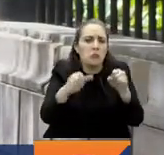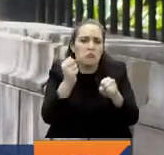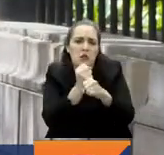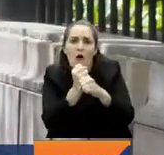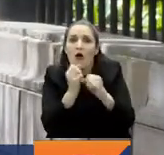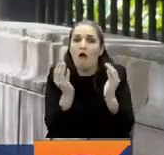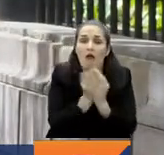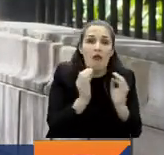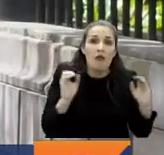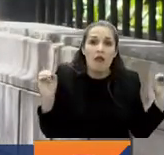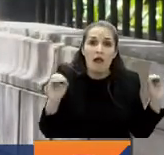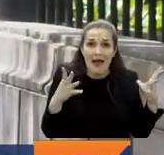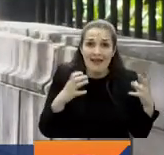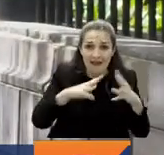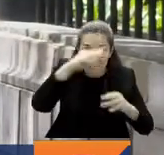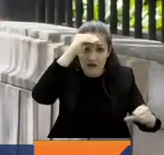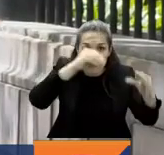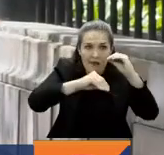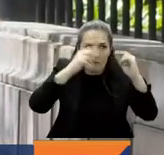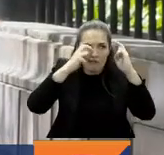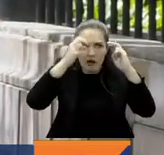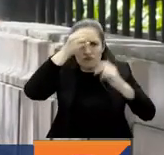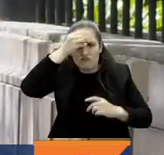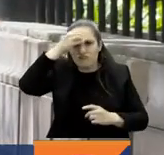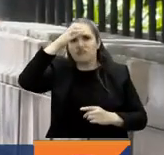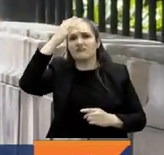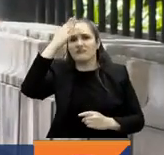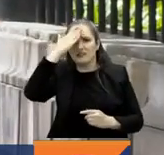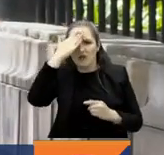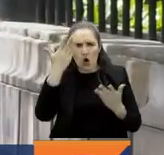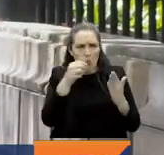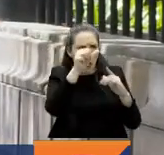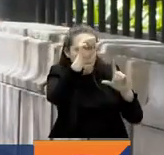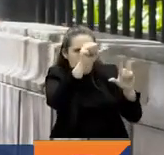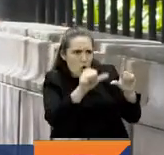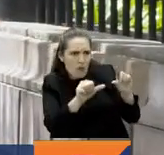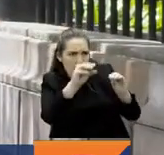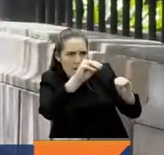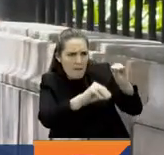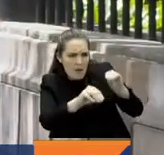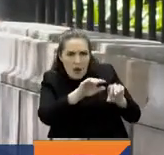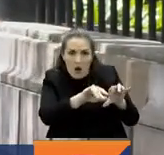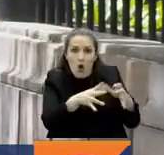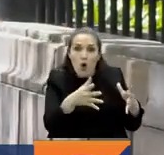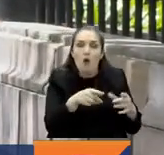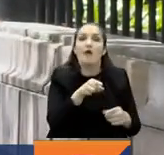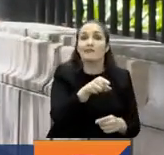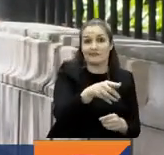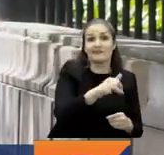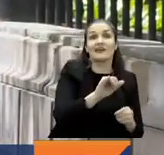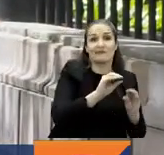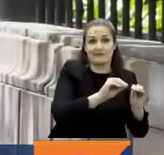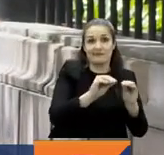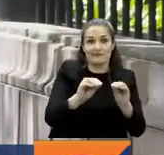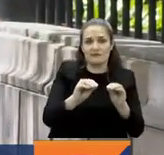estudiando, pero que quieran profundizar sus conocimientos sobre estos temas de programación. Hablamos con una de las beneficiarias de este